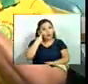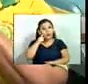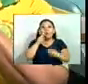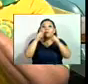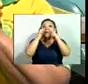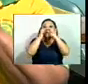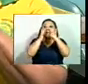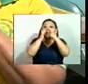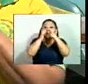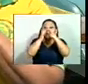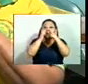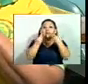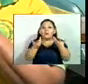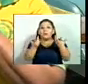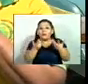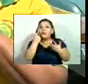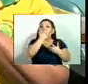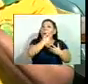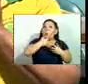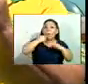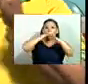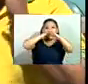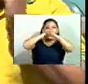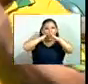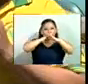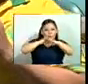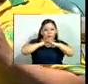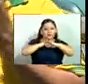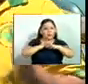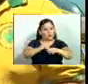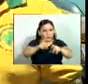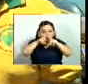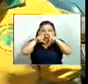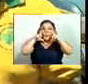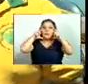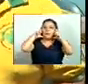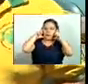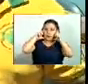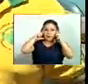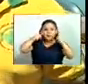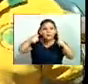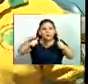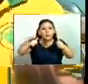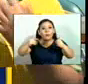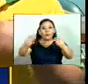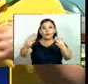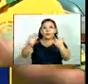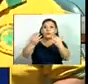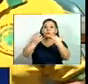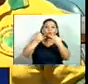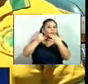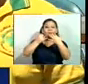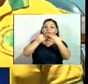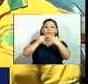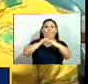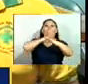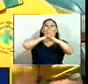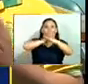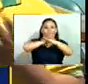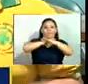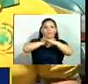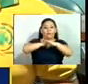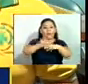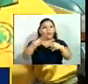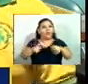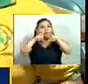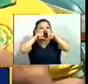nasales y lo que es la boca, ¿verdad? La protegida para que el virus no penetre a nuestro cuerpo. Cuando